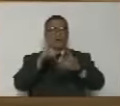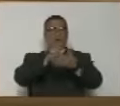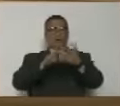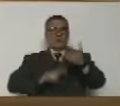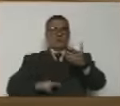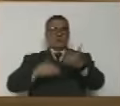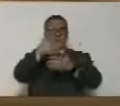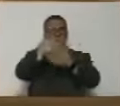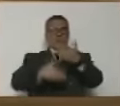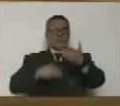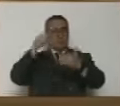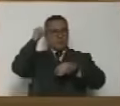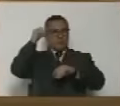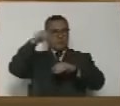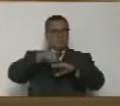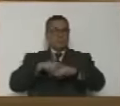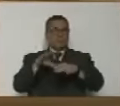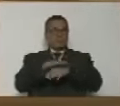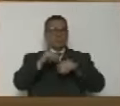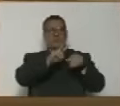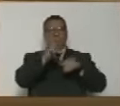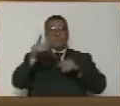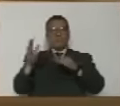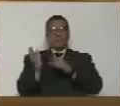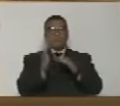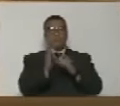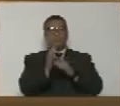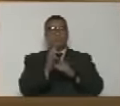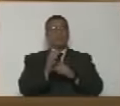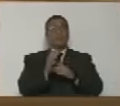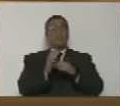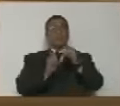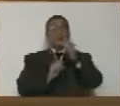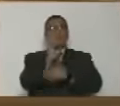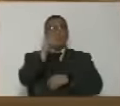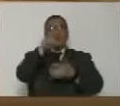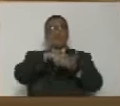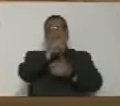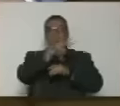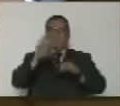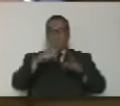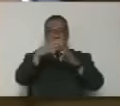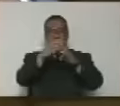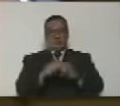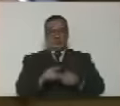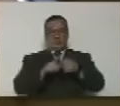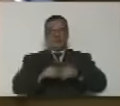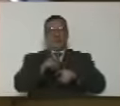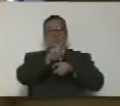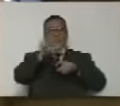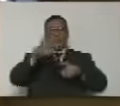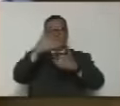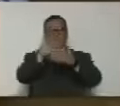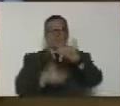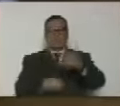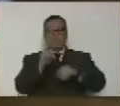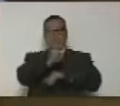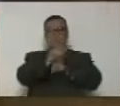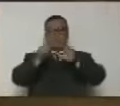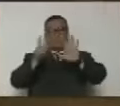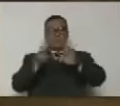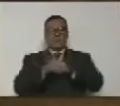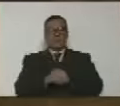lectura al acta de la sesión ordinaria del día martes 21 de mayo de 2024. Sesión ordinaria número 23, acta número